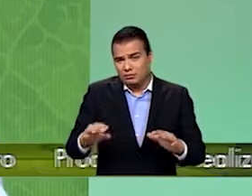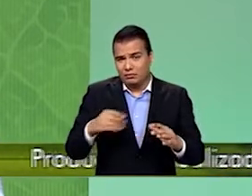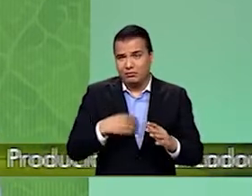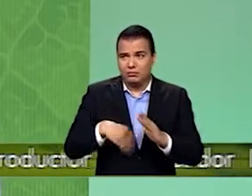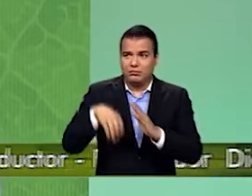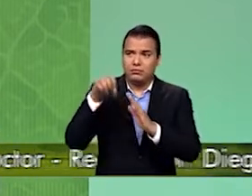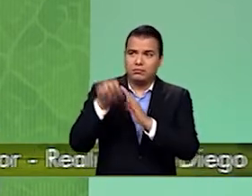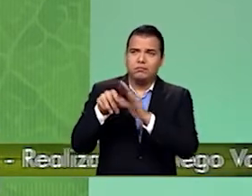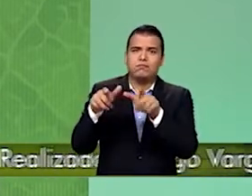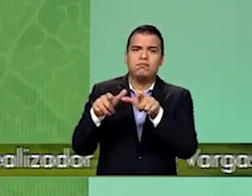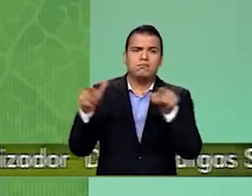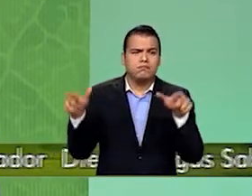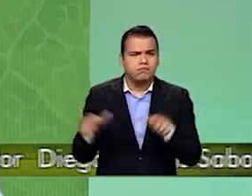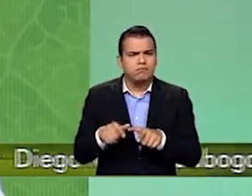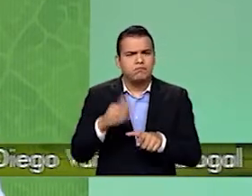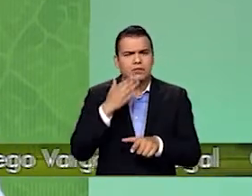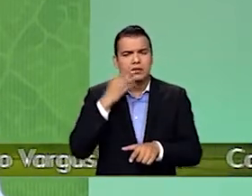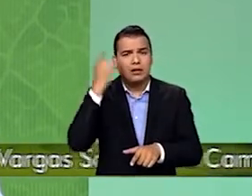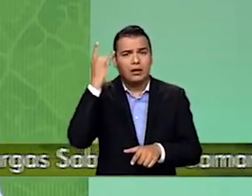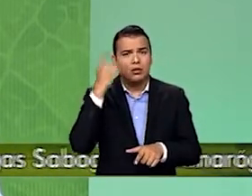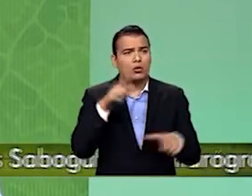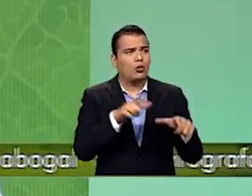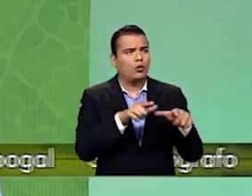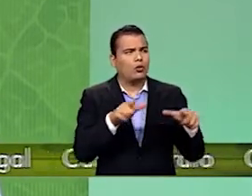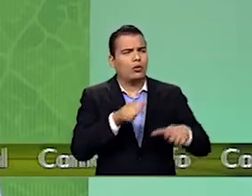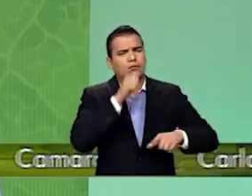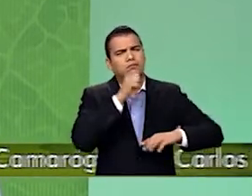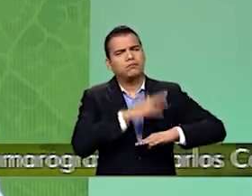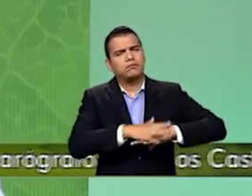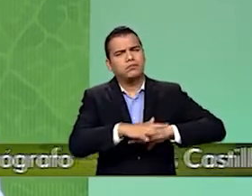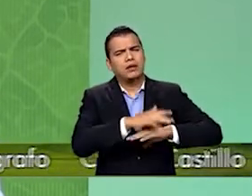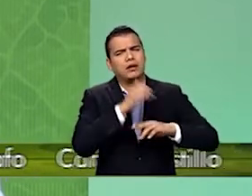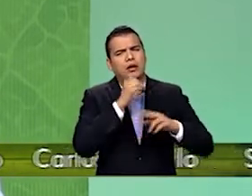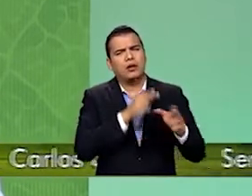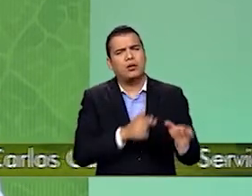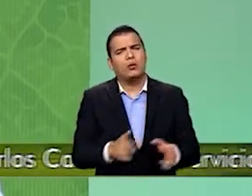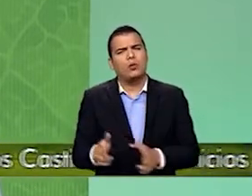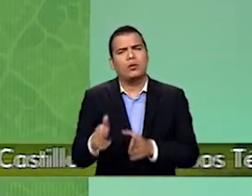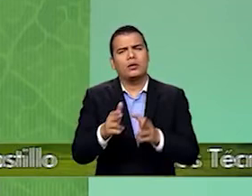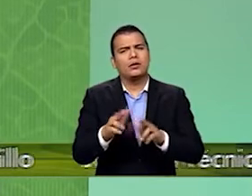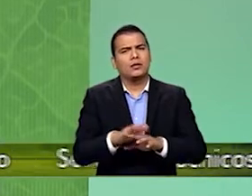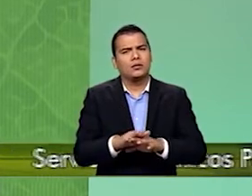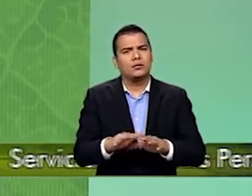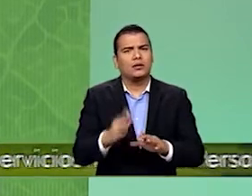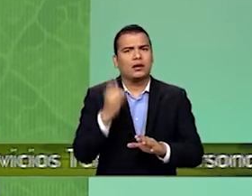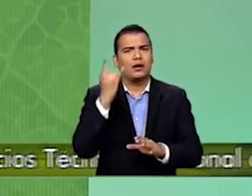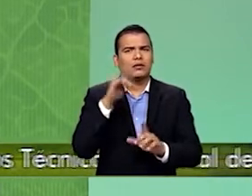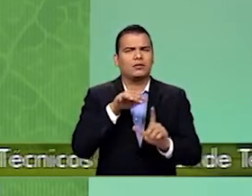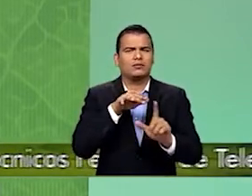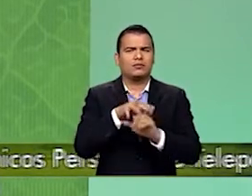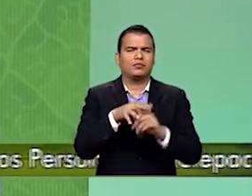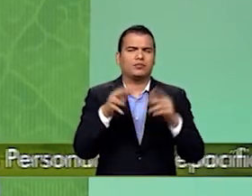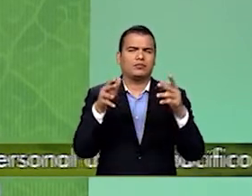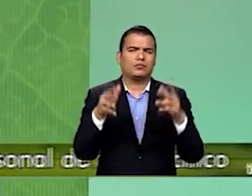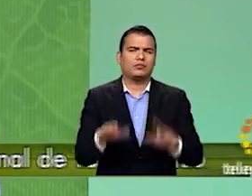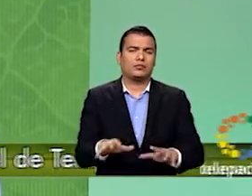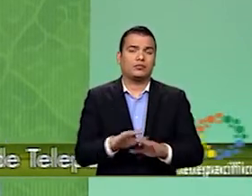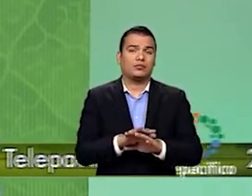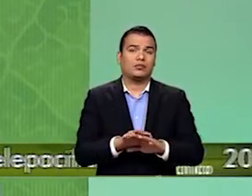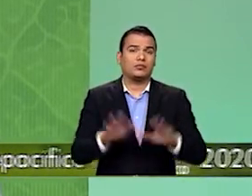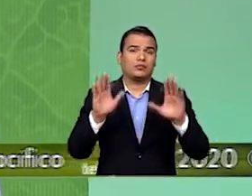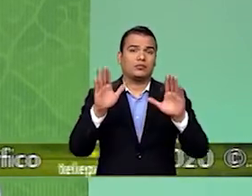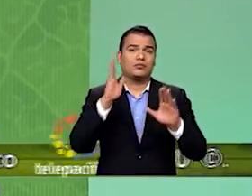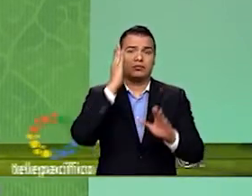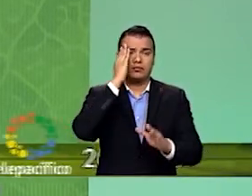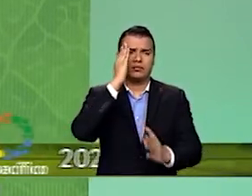de ecoturismo, si vamos a una playa o si vamos a un río, tratar de afectar lo menos posible el ambiente. Esas son pequeñas